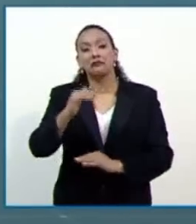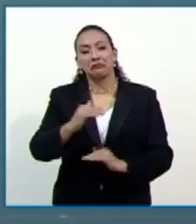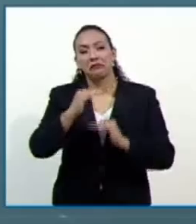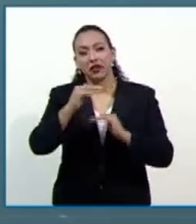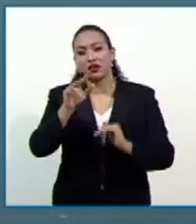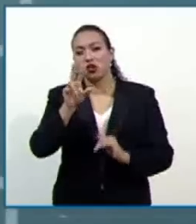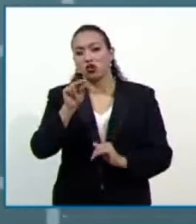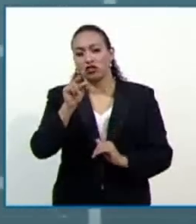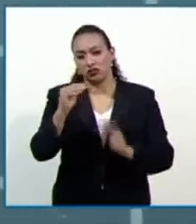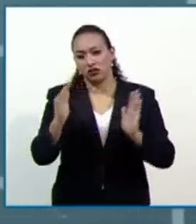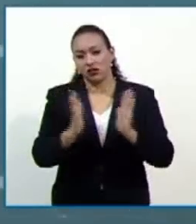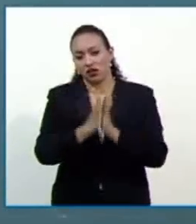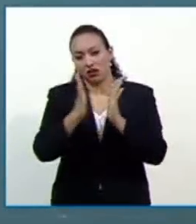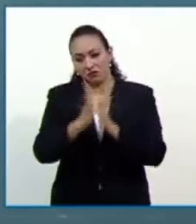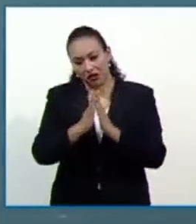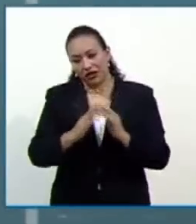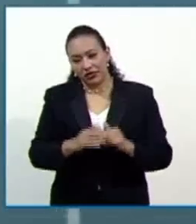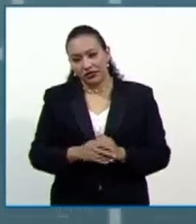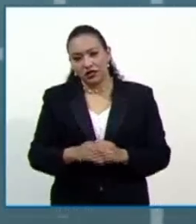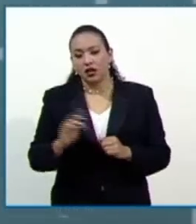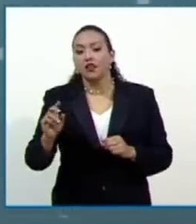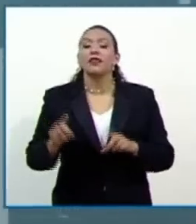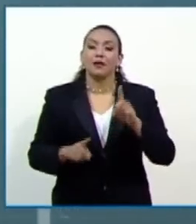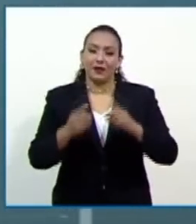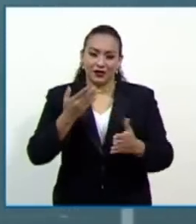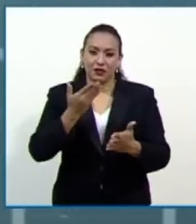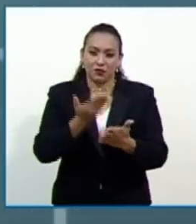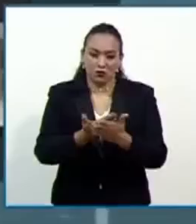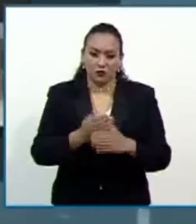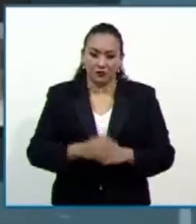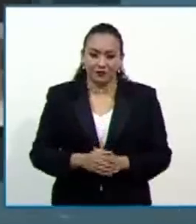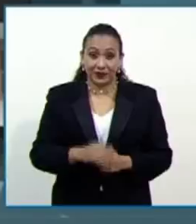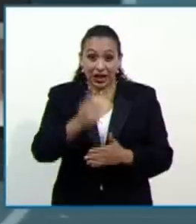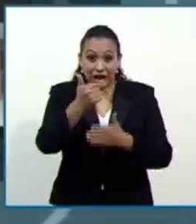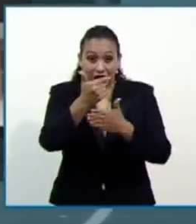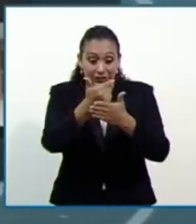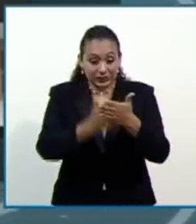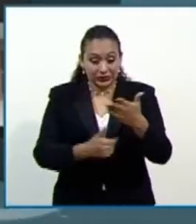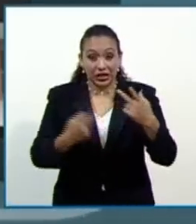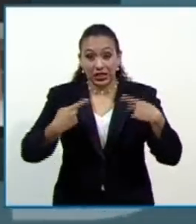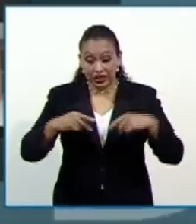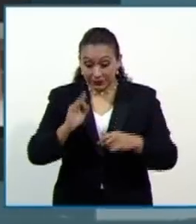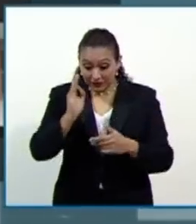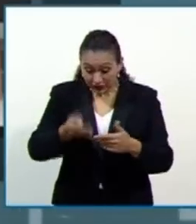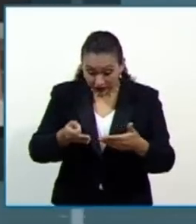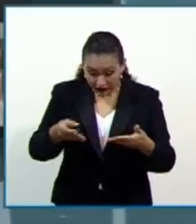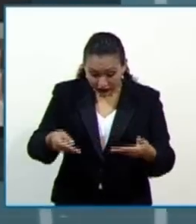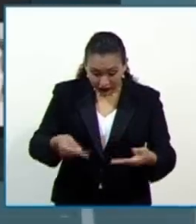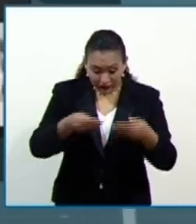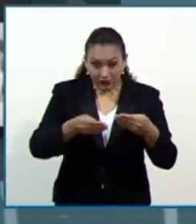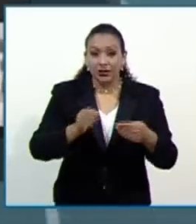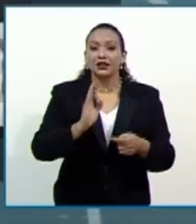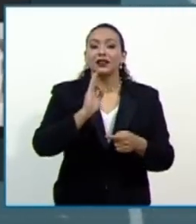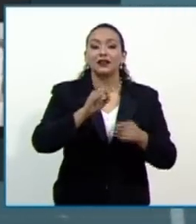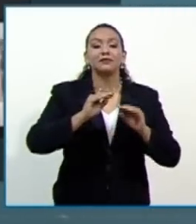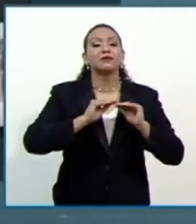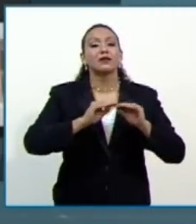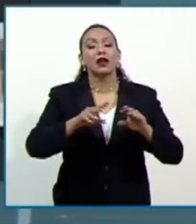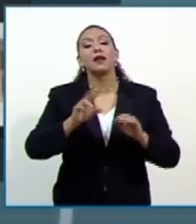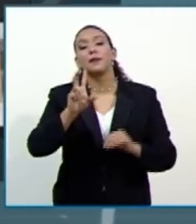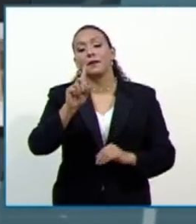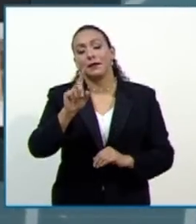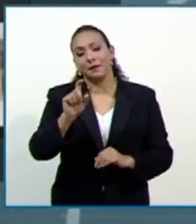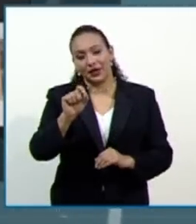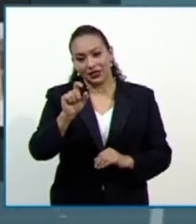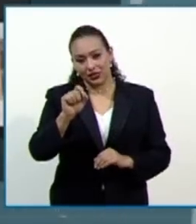80 participantes conforme a la propuesta pedagógica. La lista de las personas aceptadas se publicará el 28 de febrero.